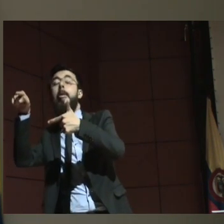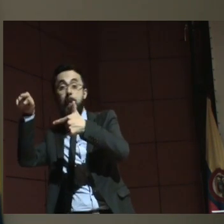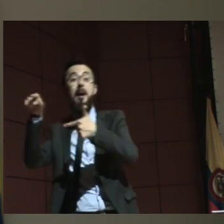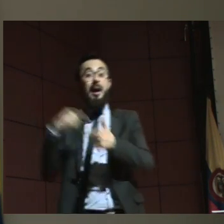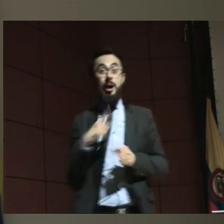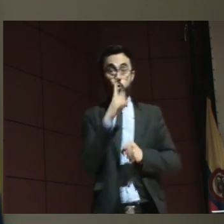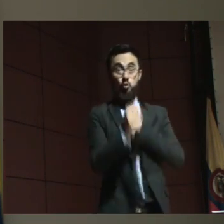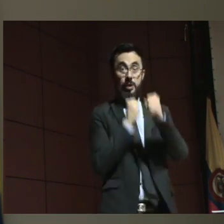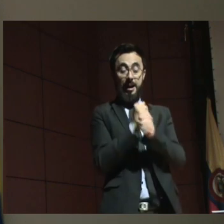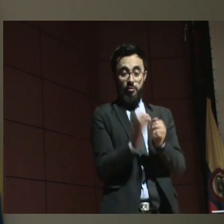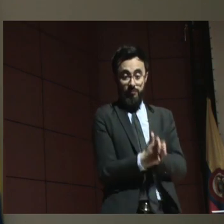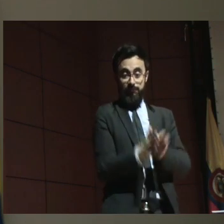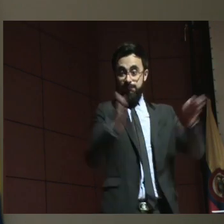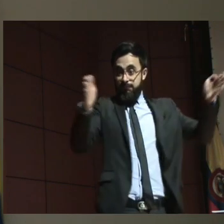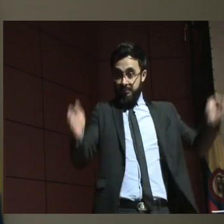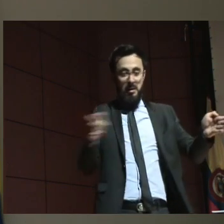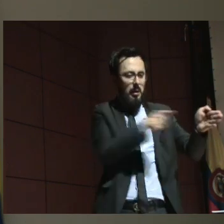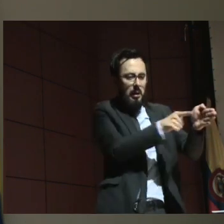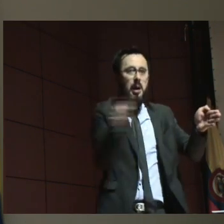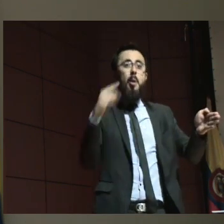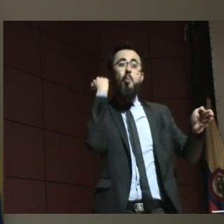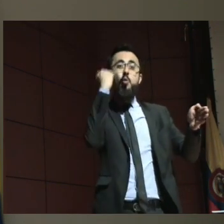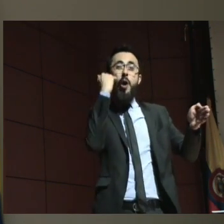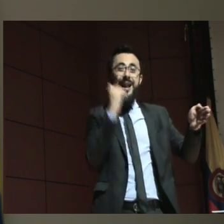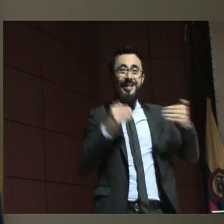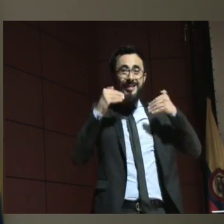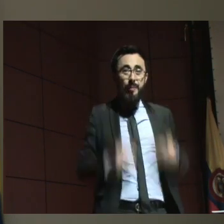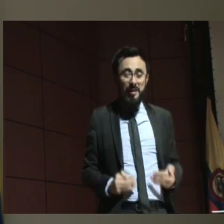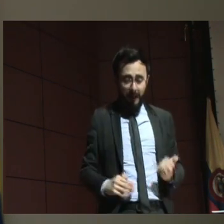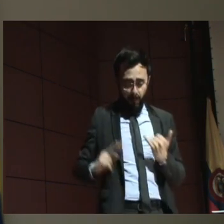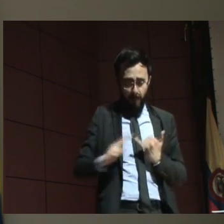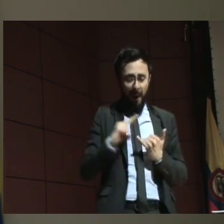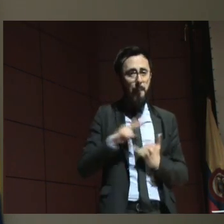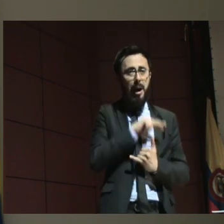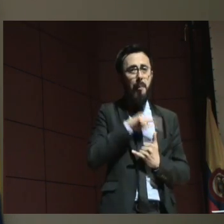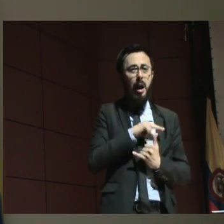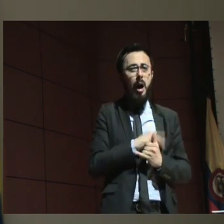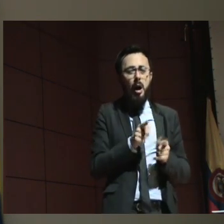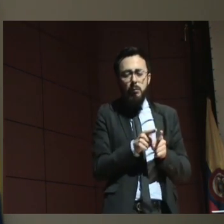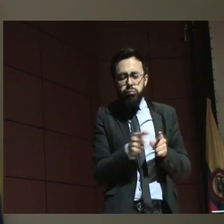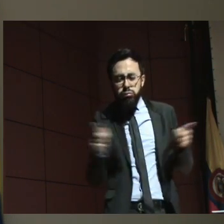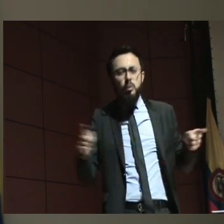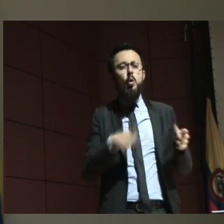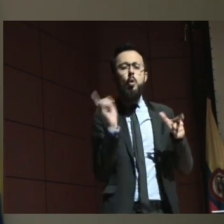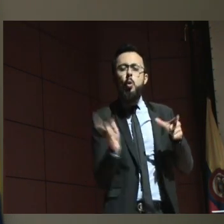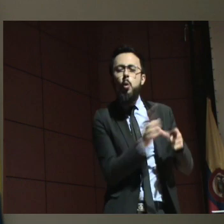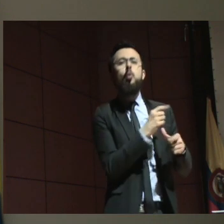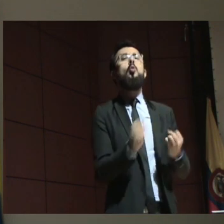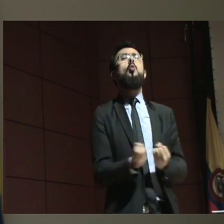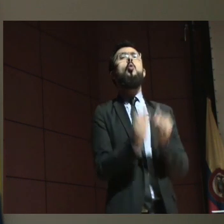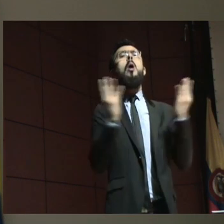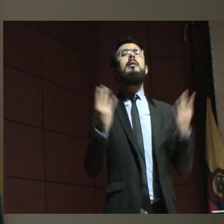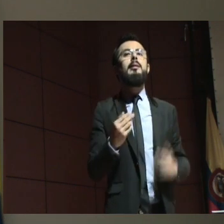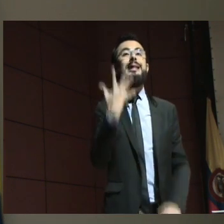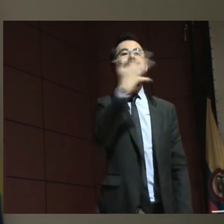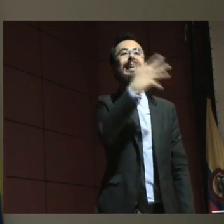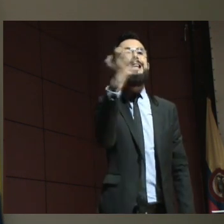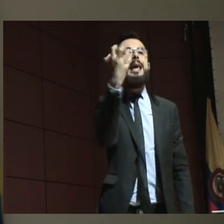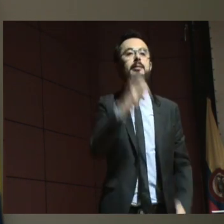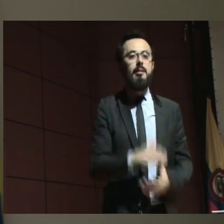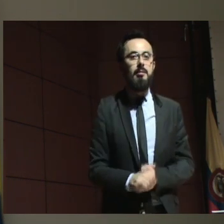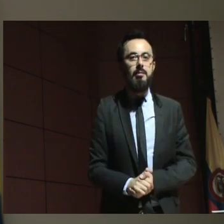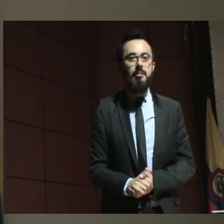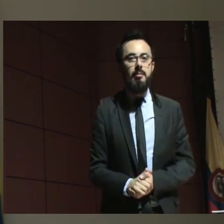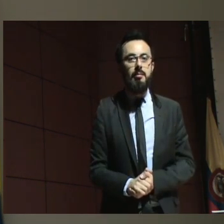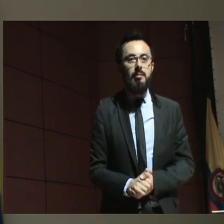a 550 mujeres con discapacidad, entre esterilizaciones directamente o esterilizaciones que ocurren después del parto. Y estoy